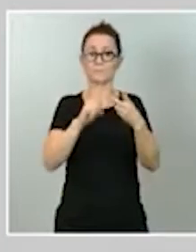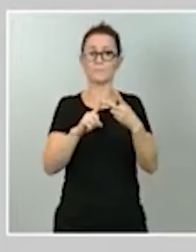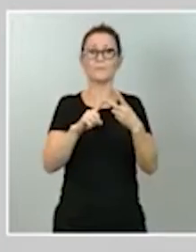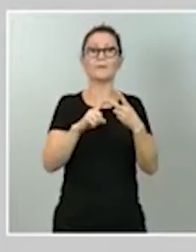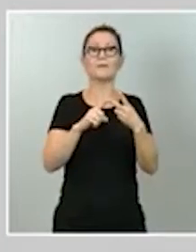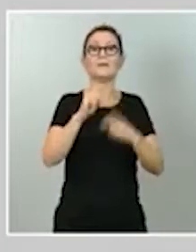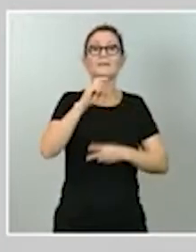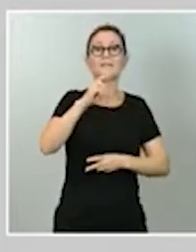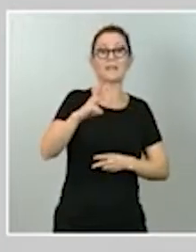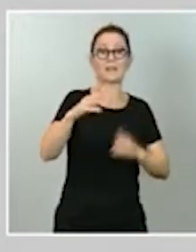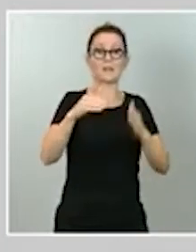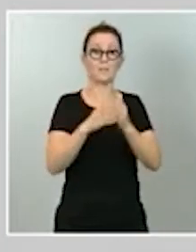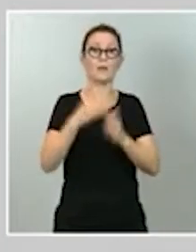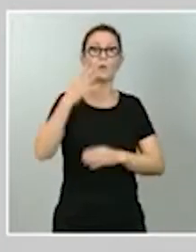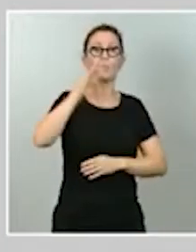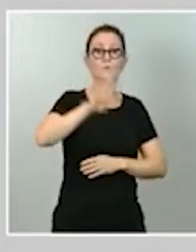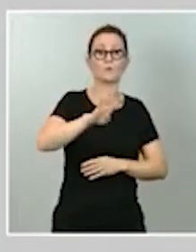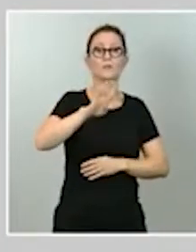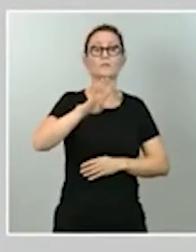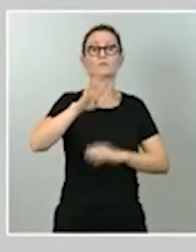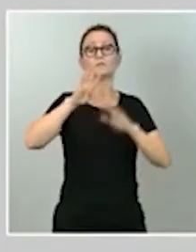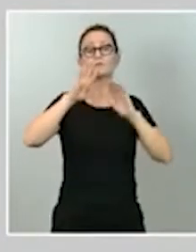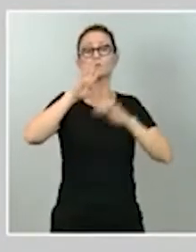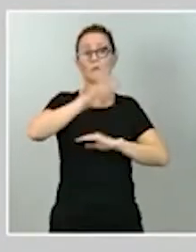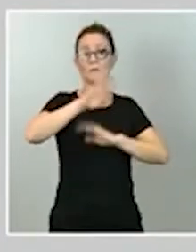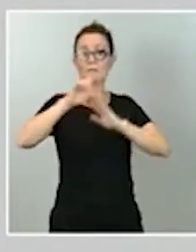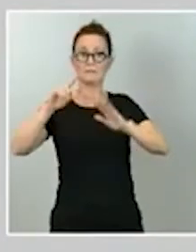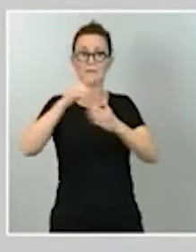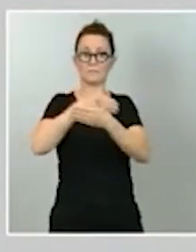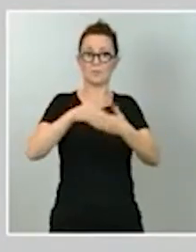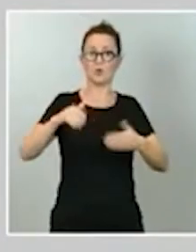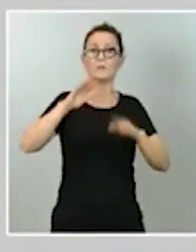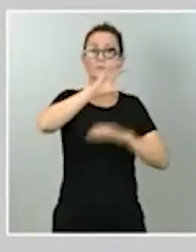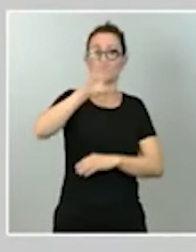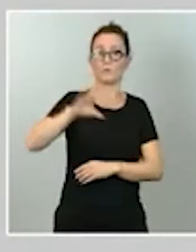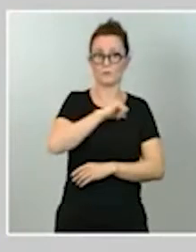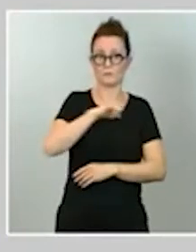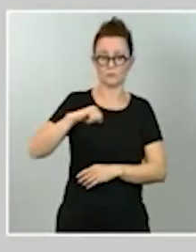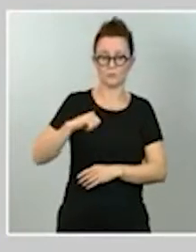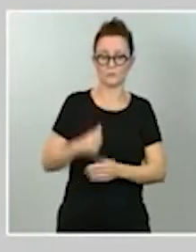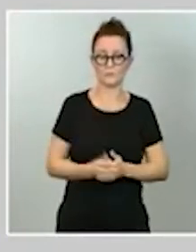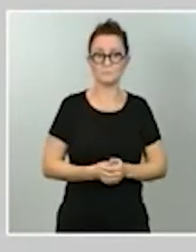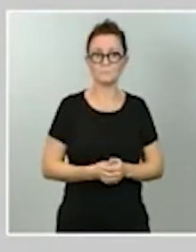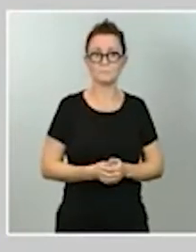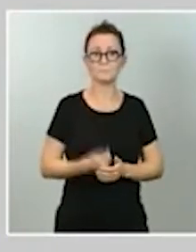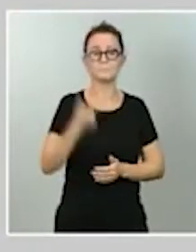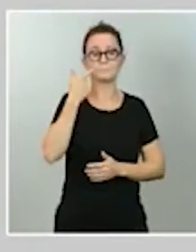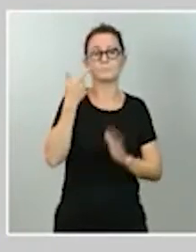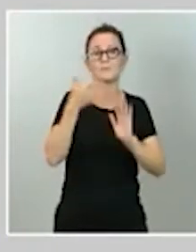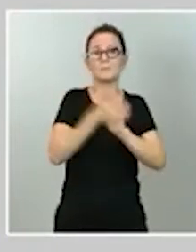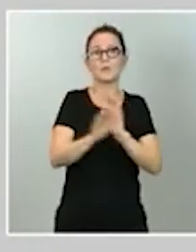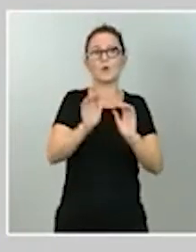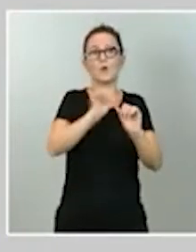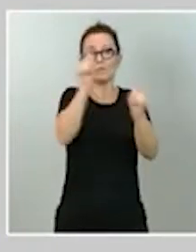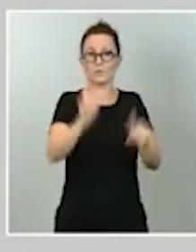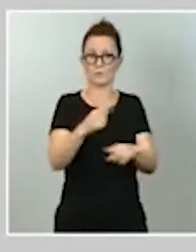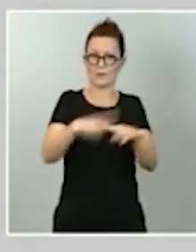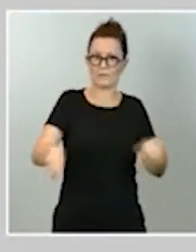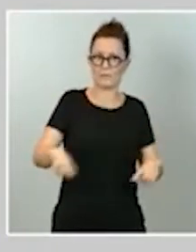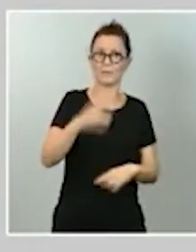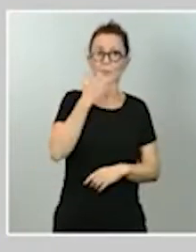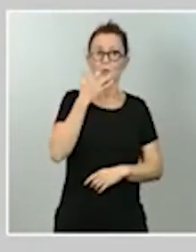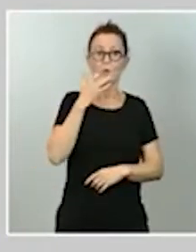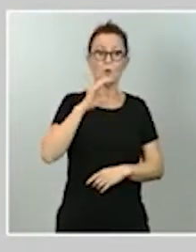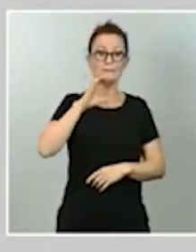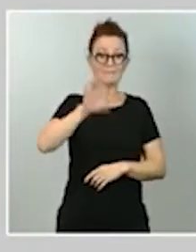486 millones para las comunidades autónomas lo podemos explicar de otra forma el estado va a